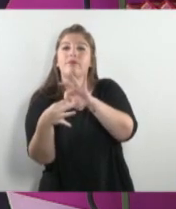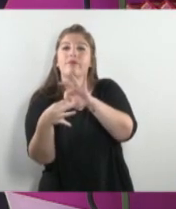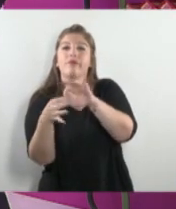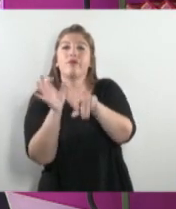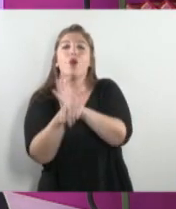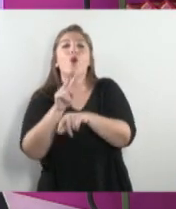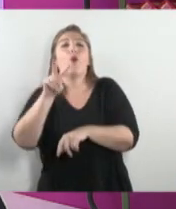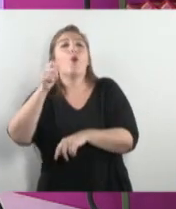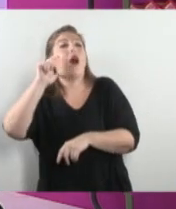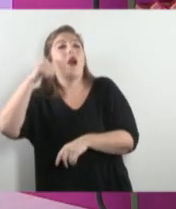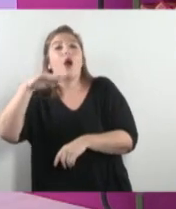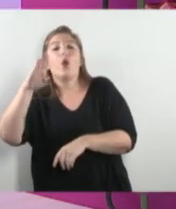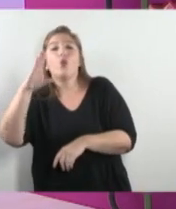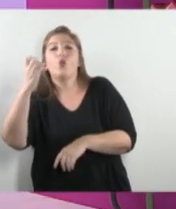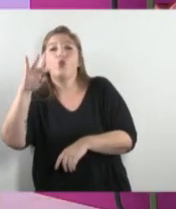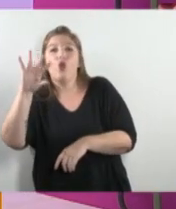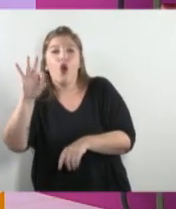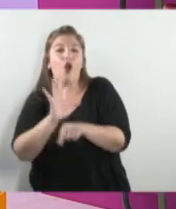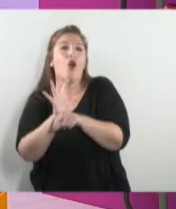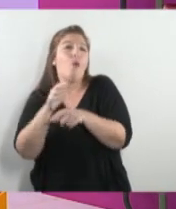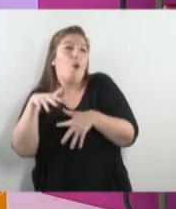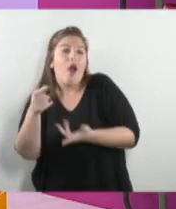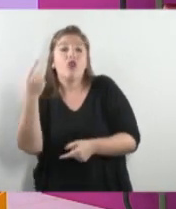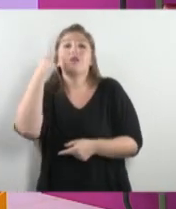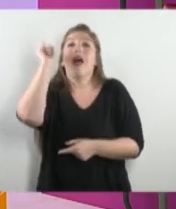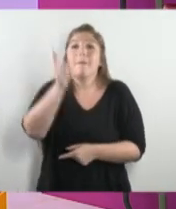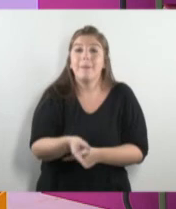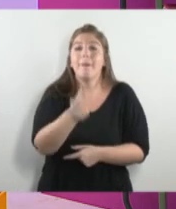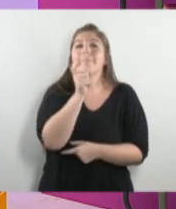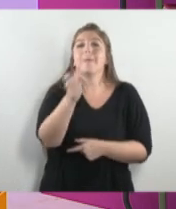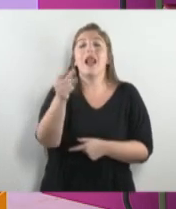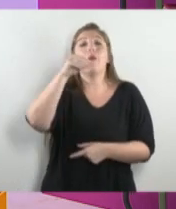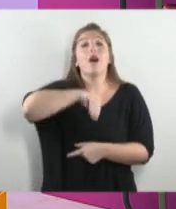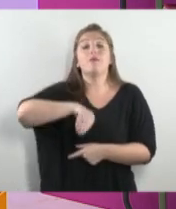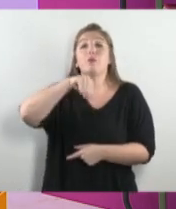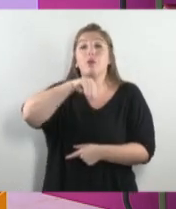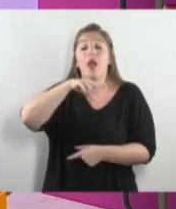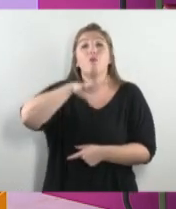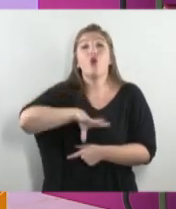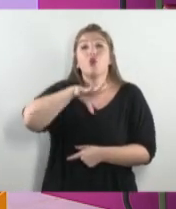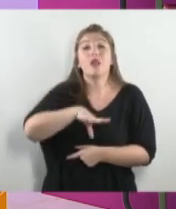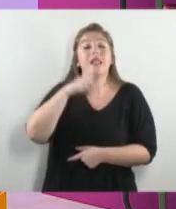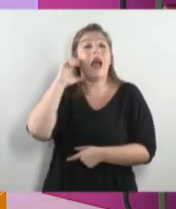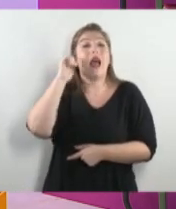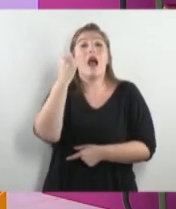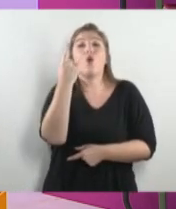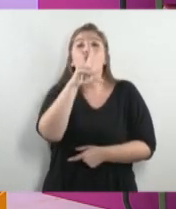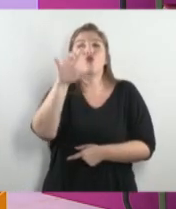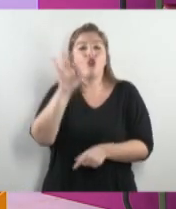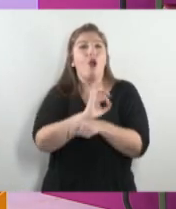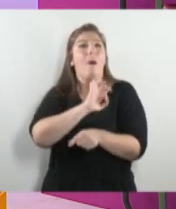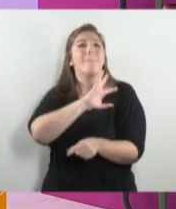vagabundo, uh-huh. o también podemos pensar en la palabra portuguesa gaúcho, en el uh-huh. sentido de malhechor, que